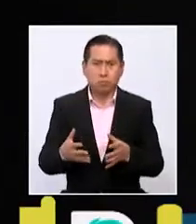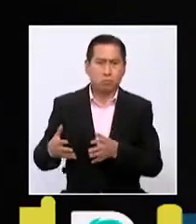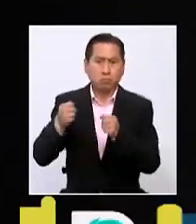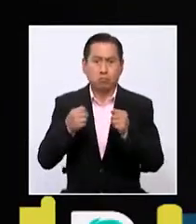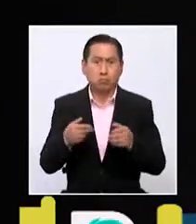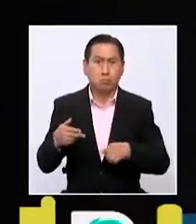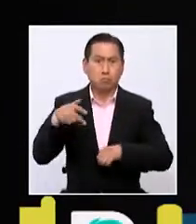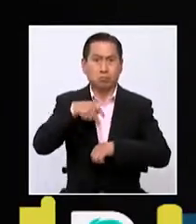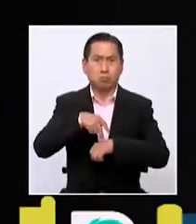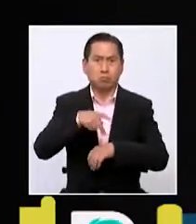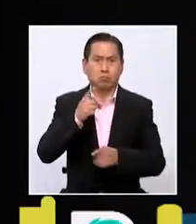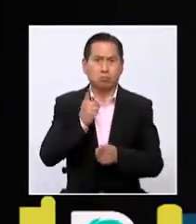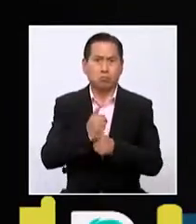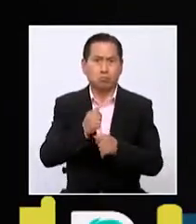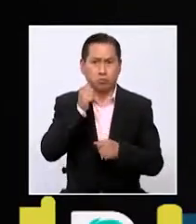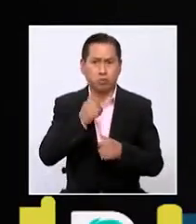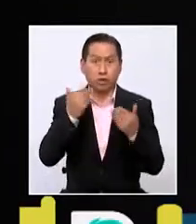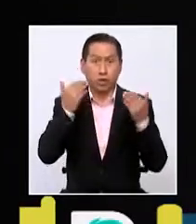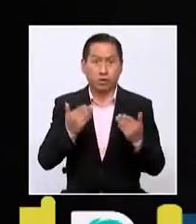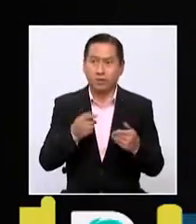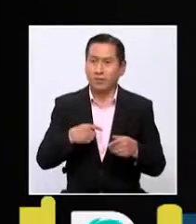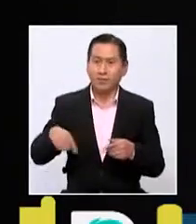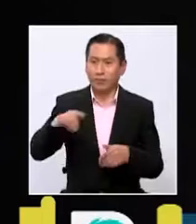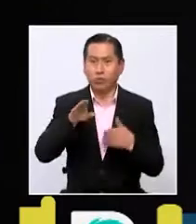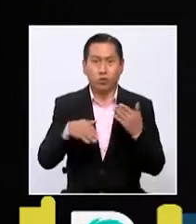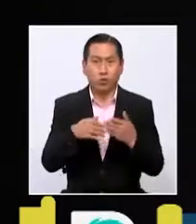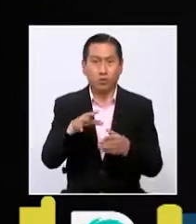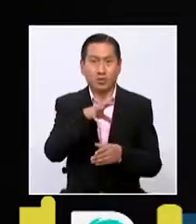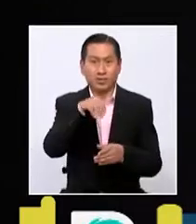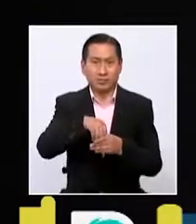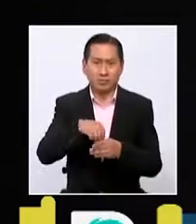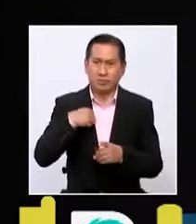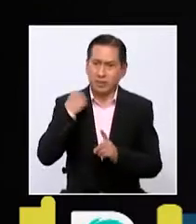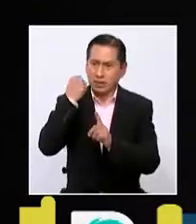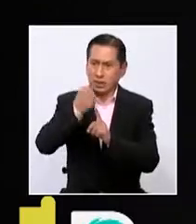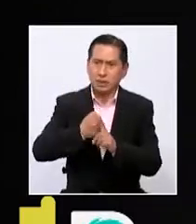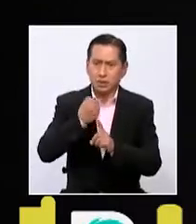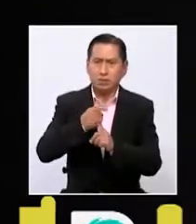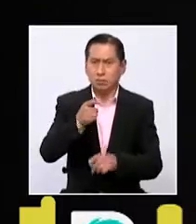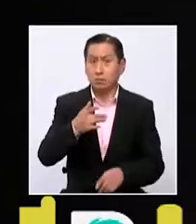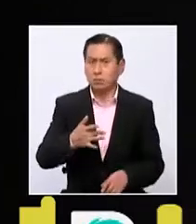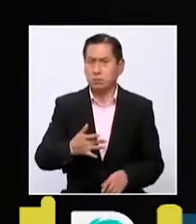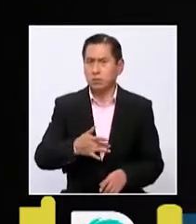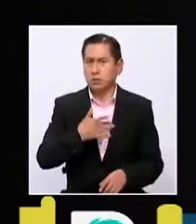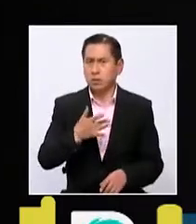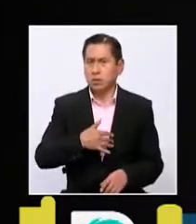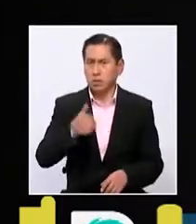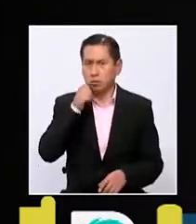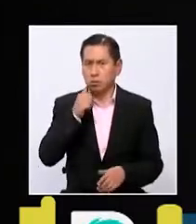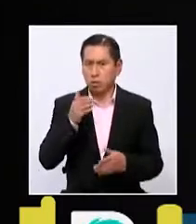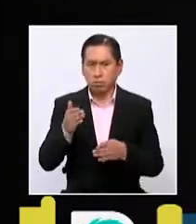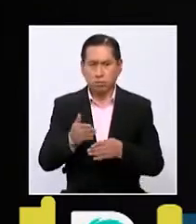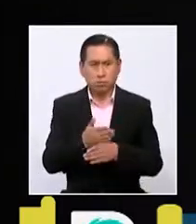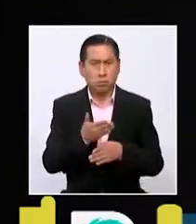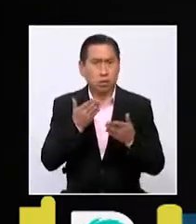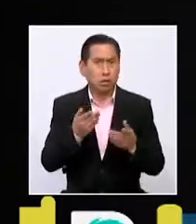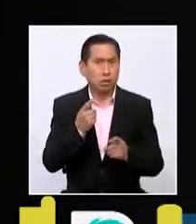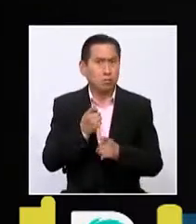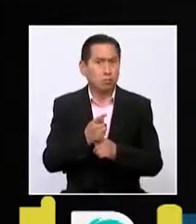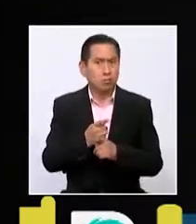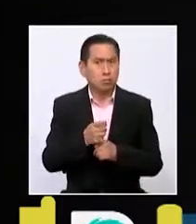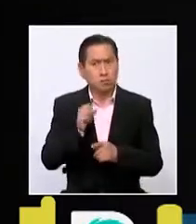están las mujeres, en que hoy estamos todas inmiscuidas en esa lucha? ¿Sientes que se ha avanzado dentro de la misma industria? ¿Sientes que